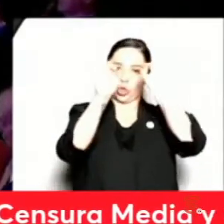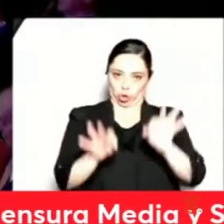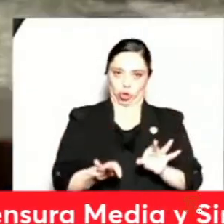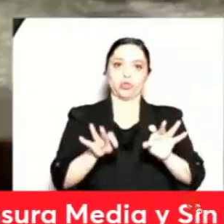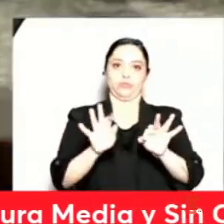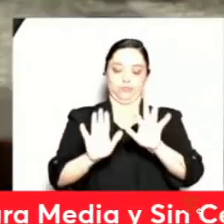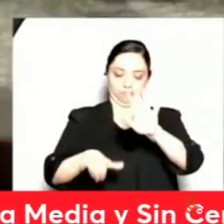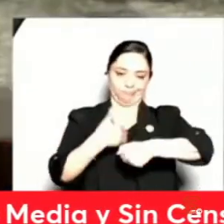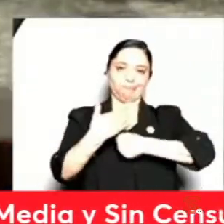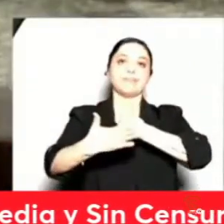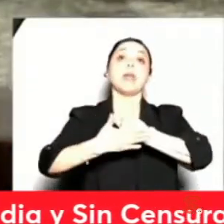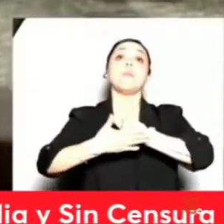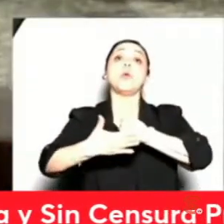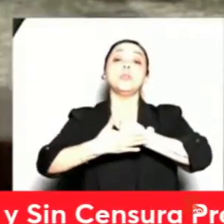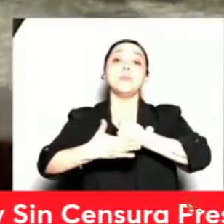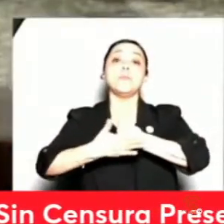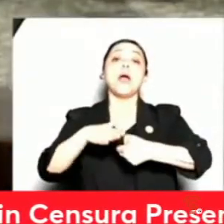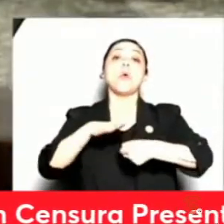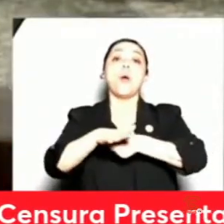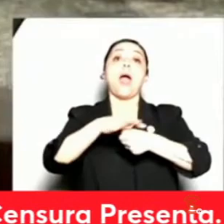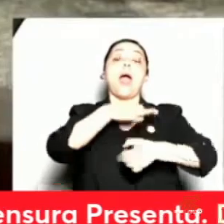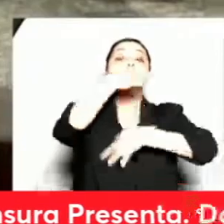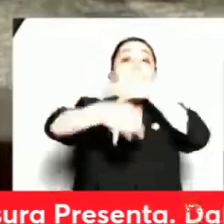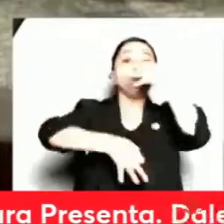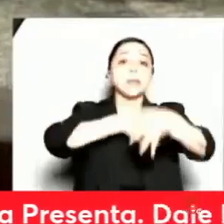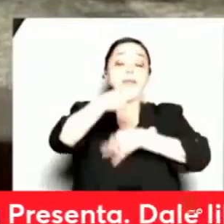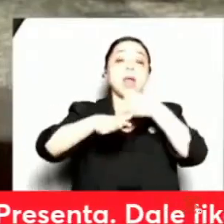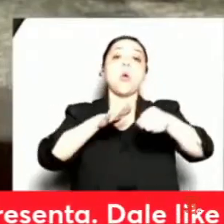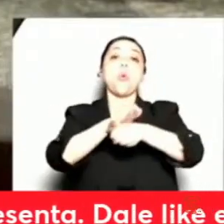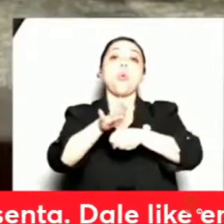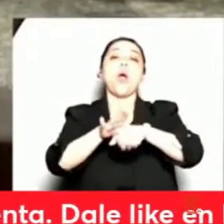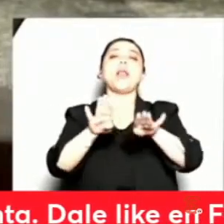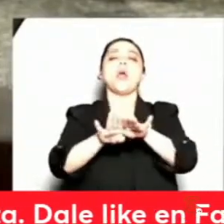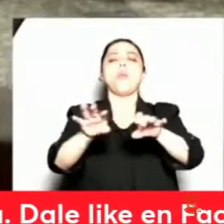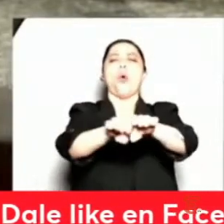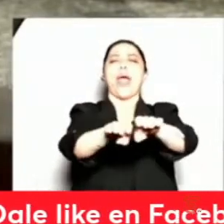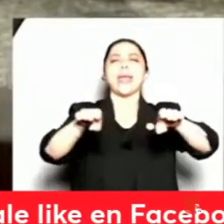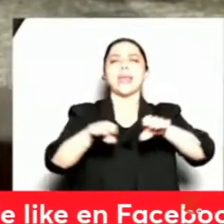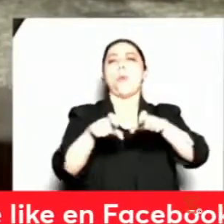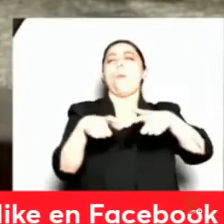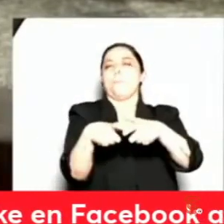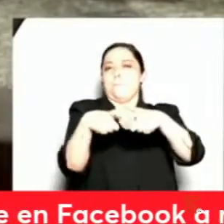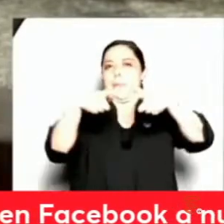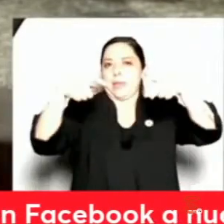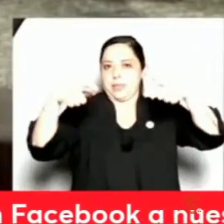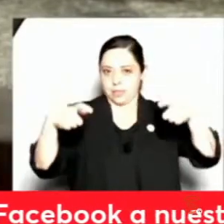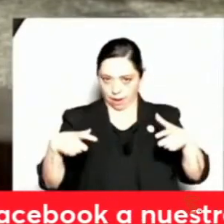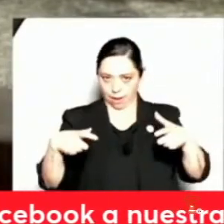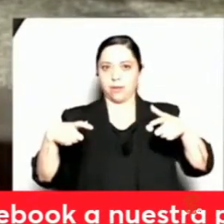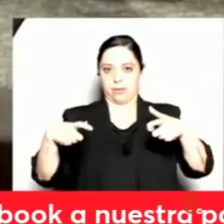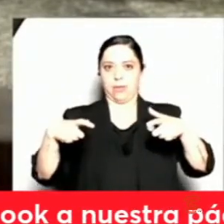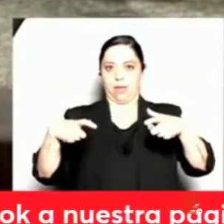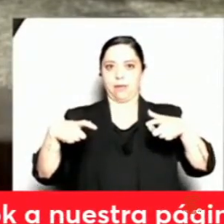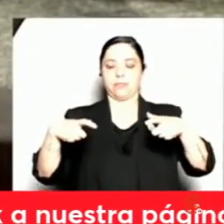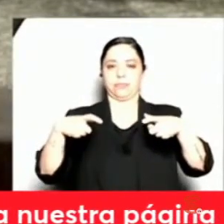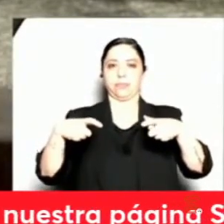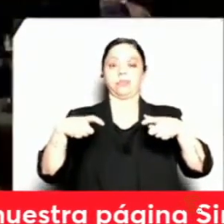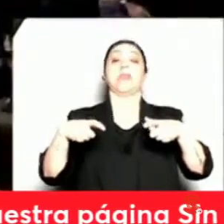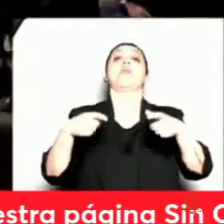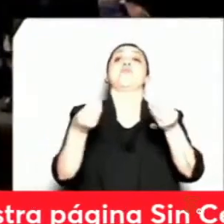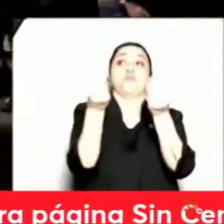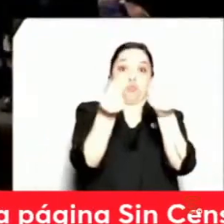Próximamente daremos a conocer el gabinete ampliado. Pues como ustedes lo acaban de ver y